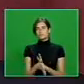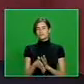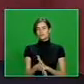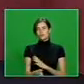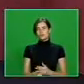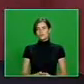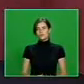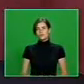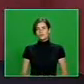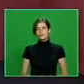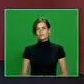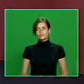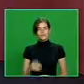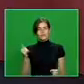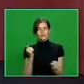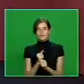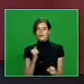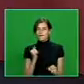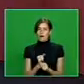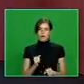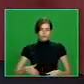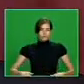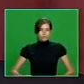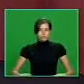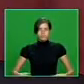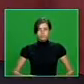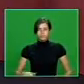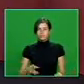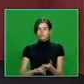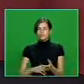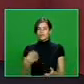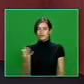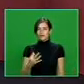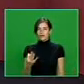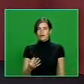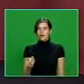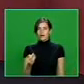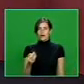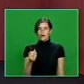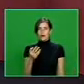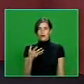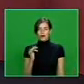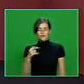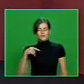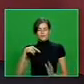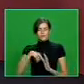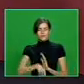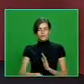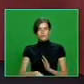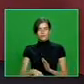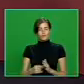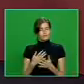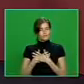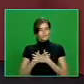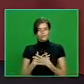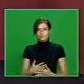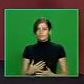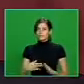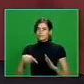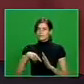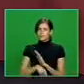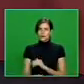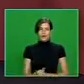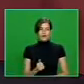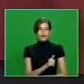estamos trabajando duro presidente estamos metidos lleno en cada